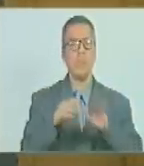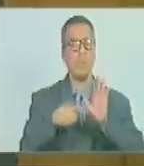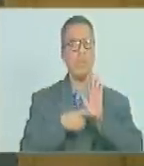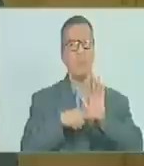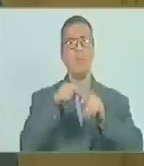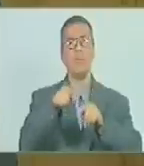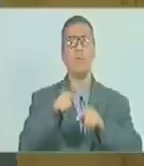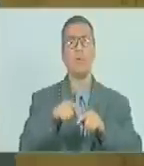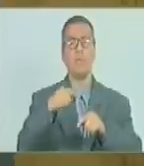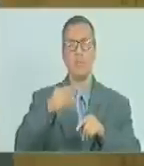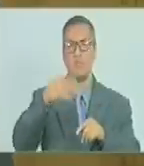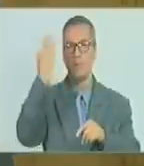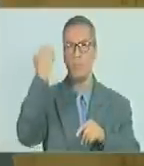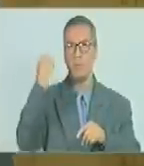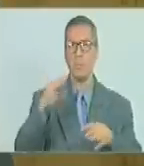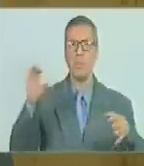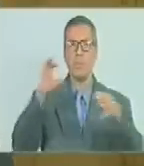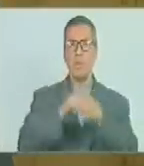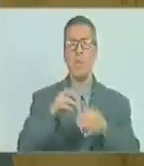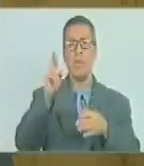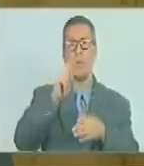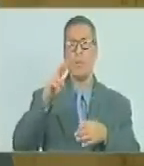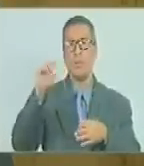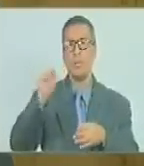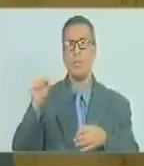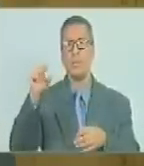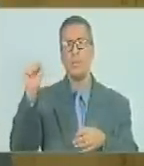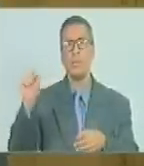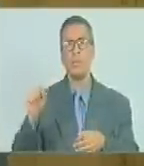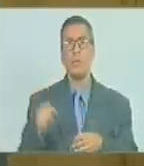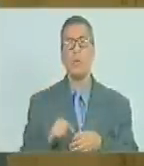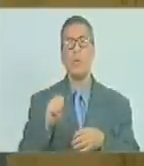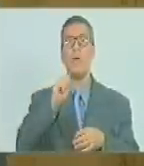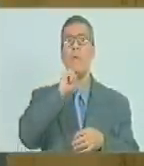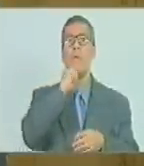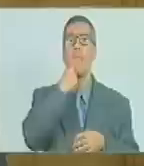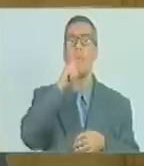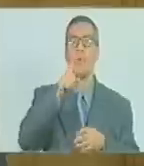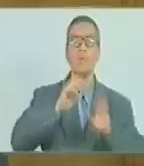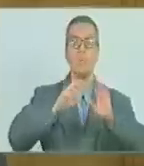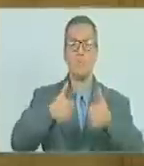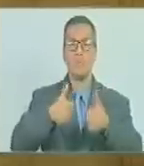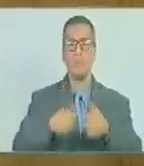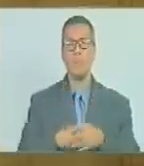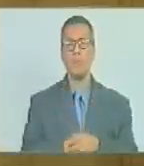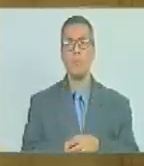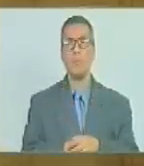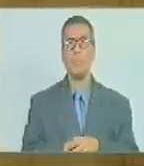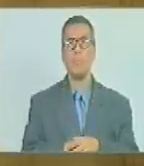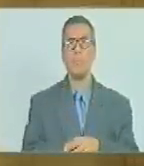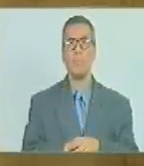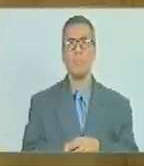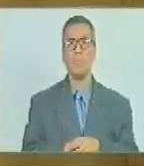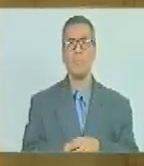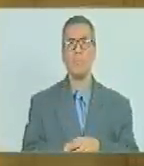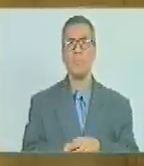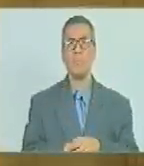presentaba en el pasado la Unión Soviética. Rusia comienza